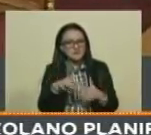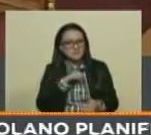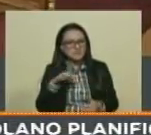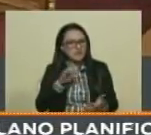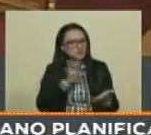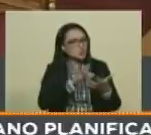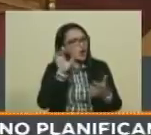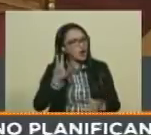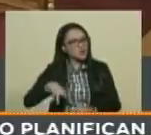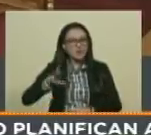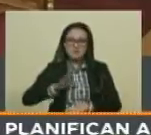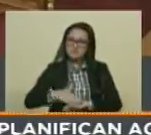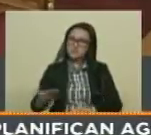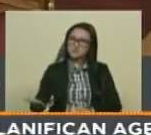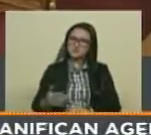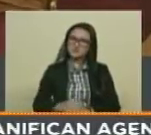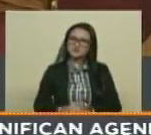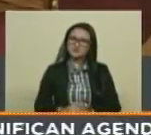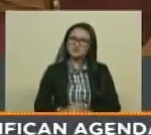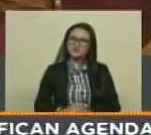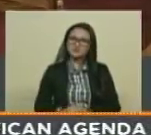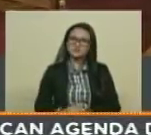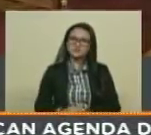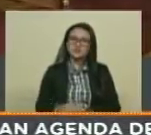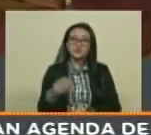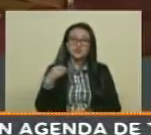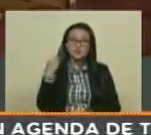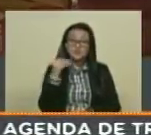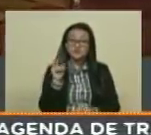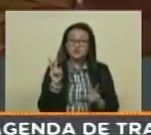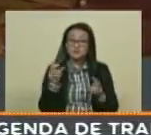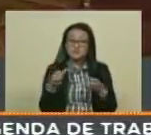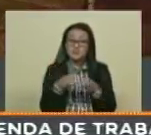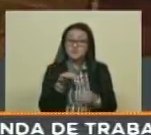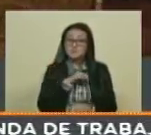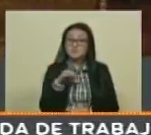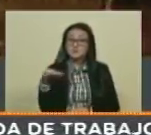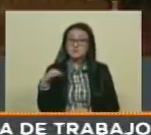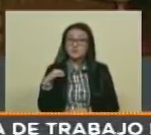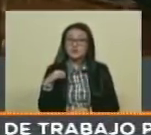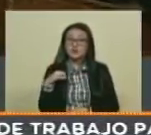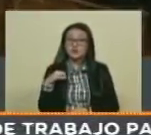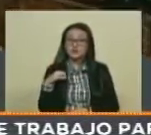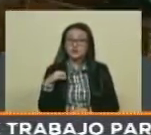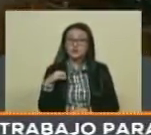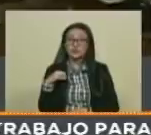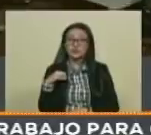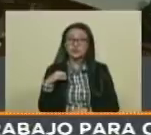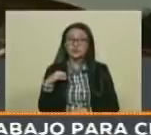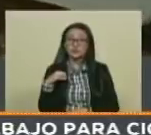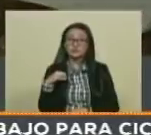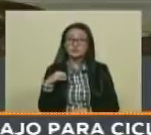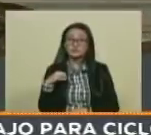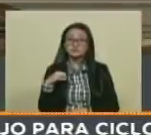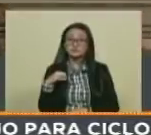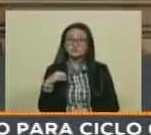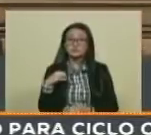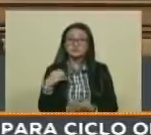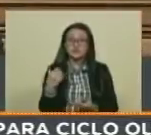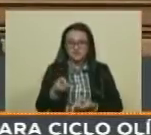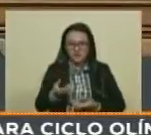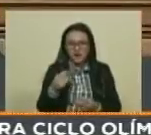¿Por qué? Yo creo en un sector privado, claro, en una empresa privada que genere